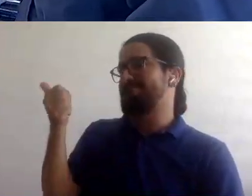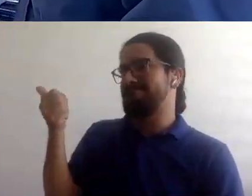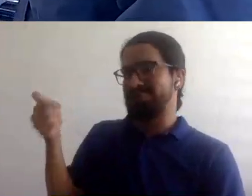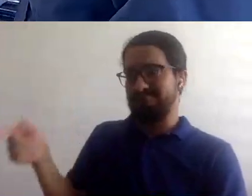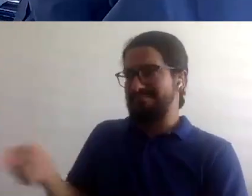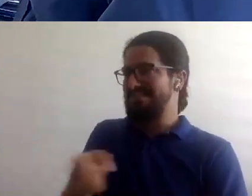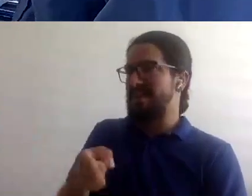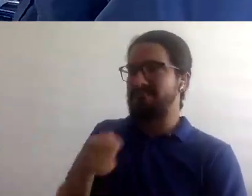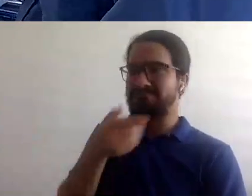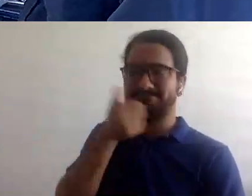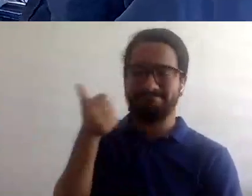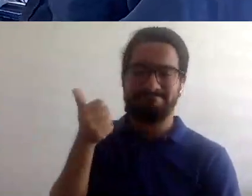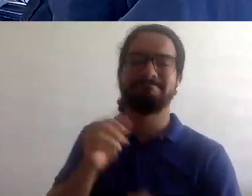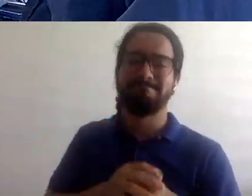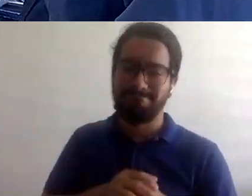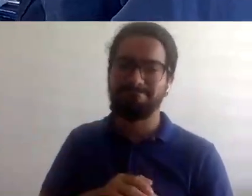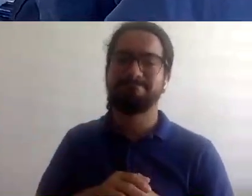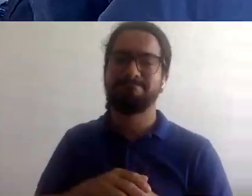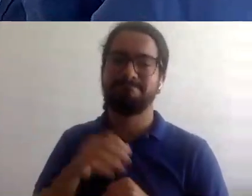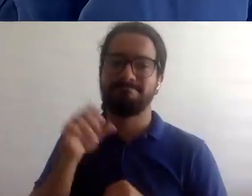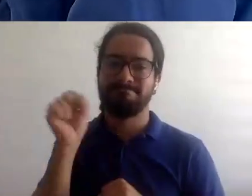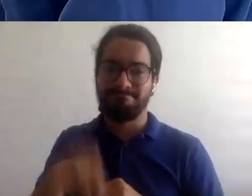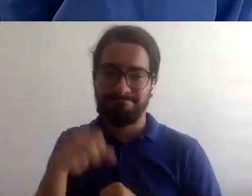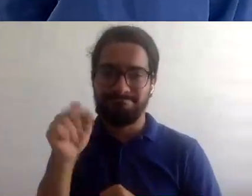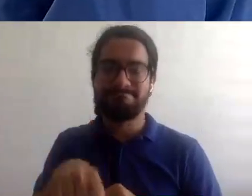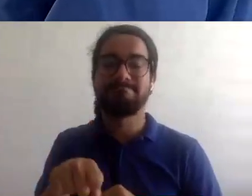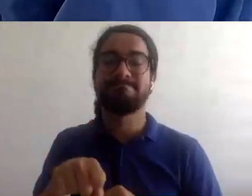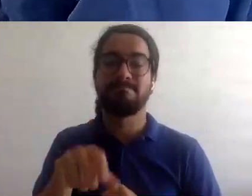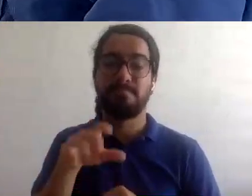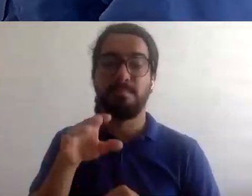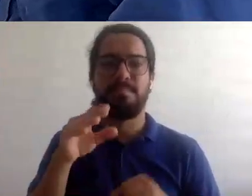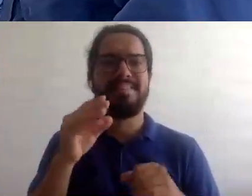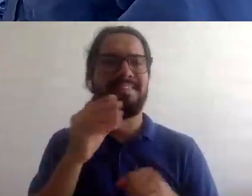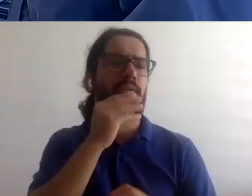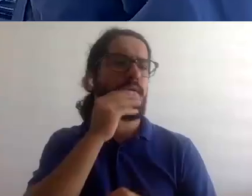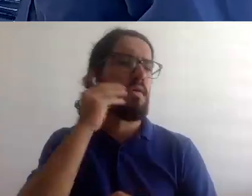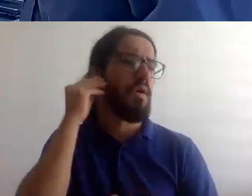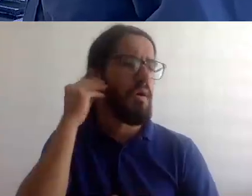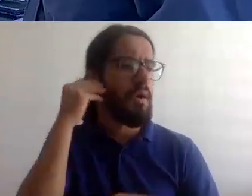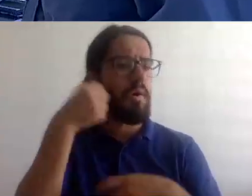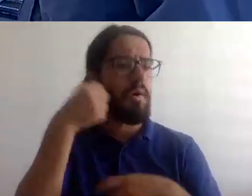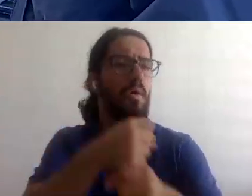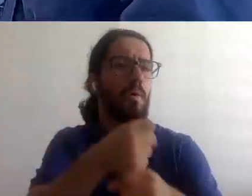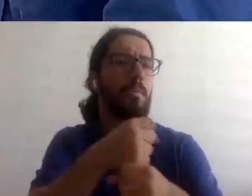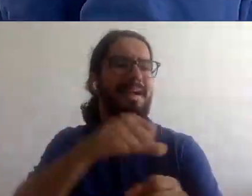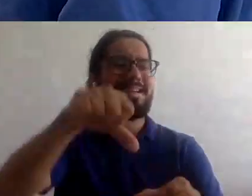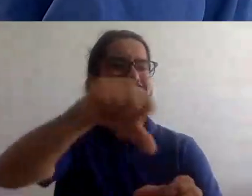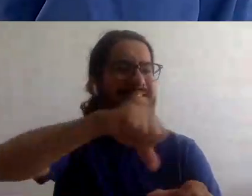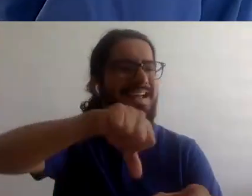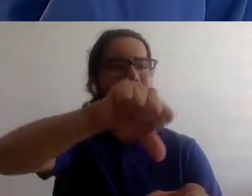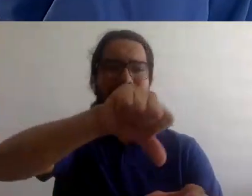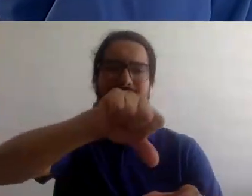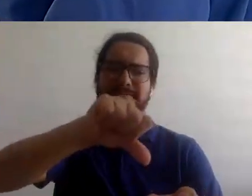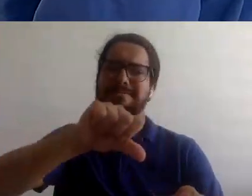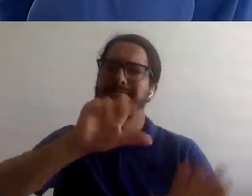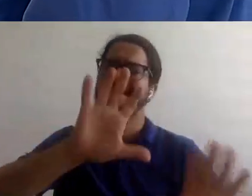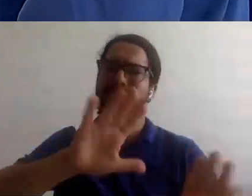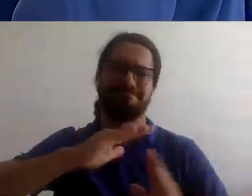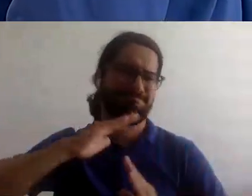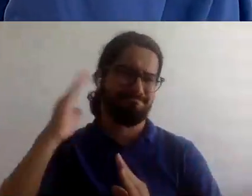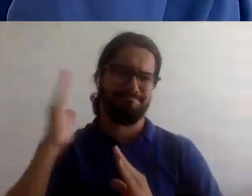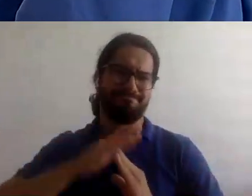Sí. Y ahorita ya hay muchas, como las salsas estas que ya están hechas, pero no hay como cuando la prepara uno, ¿no?